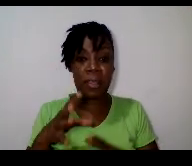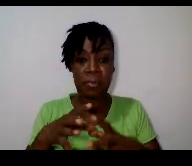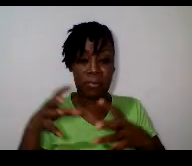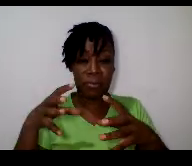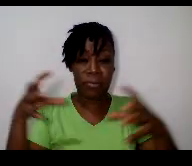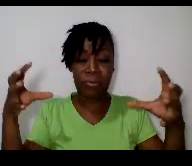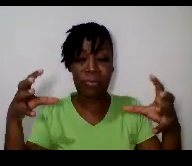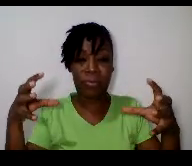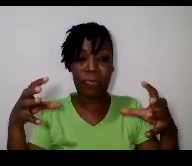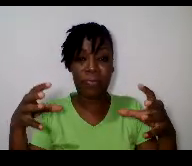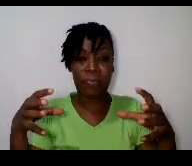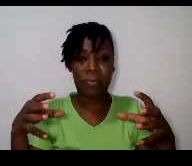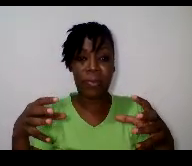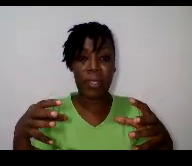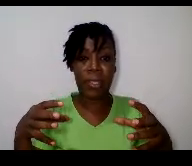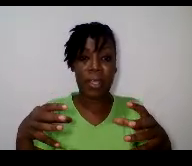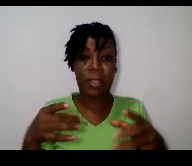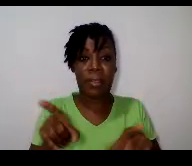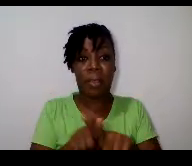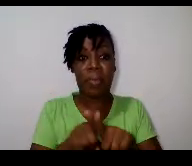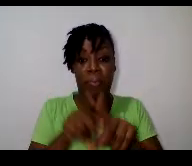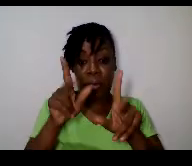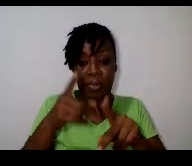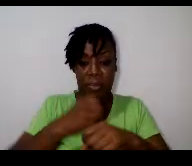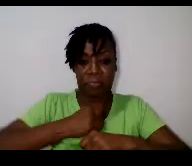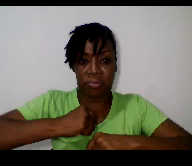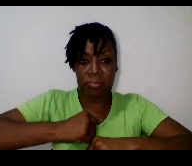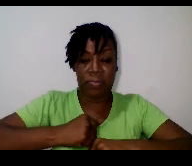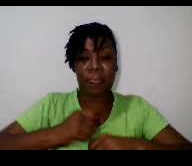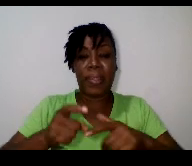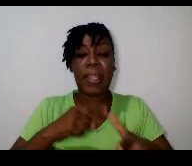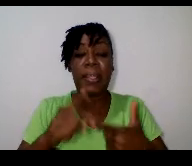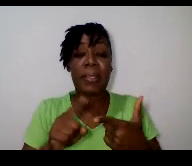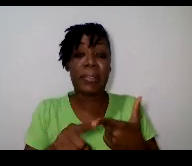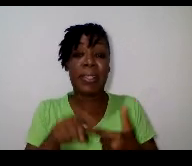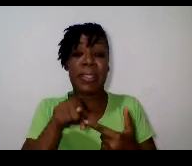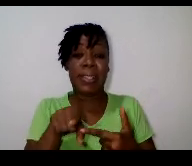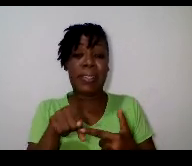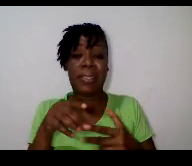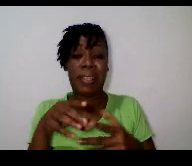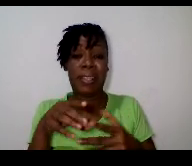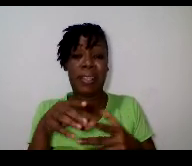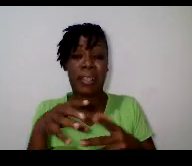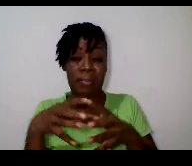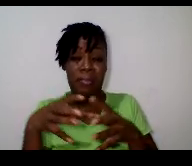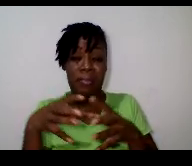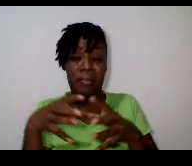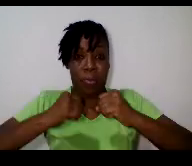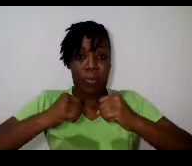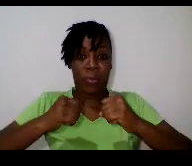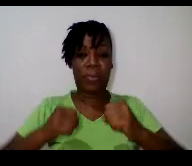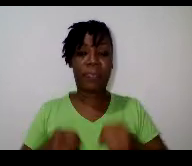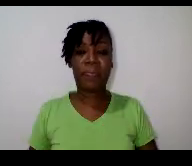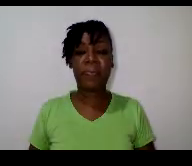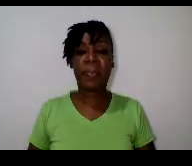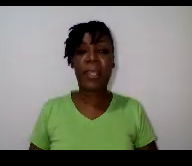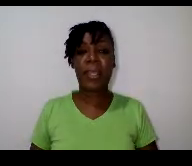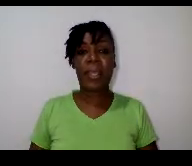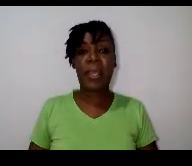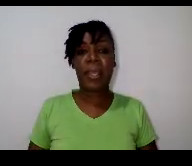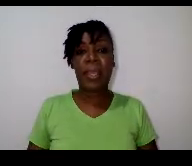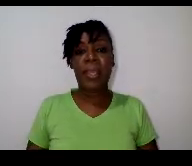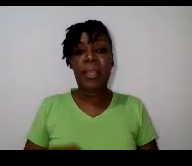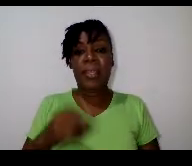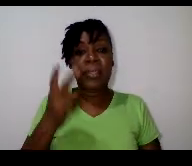glucosa, sino que también en obesidad, sino que lo que se ha visto es que esta inflamación, que es obesidad, genera inflamación en el